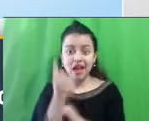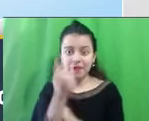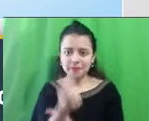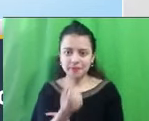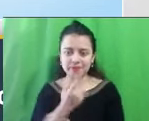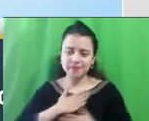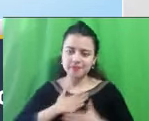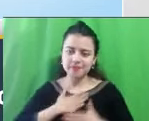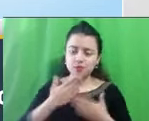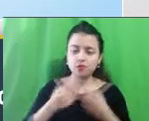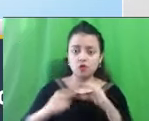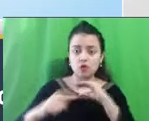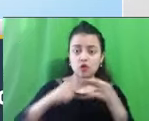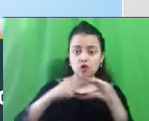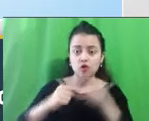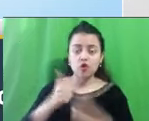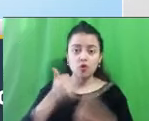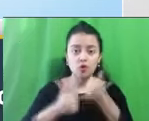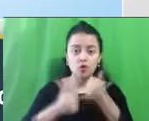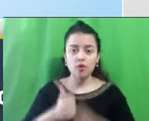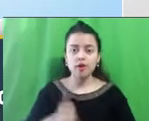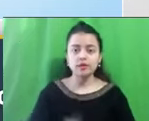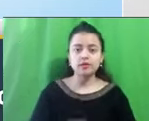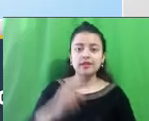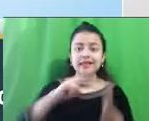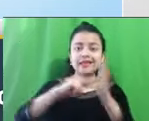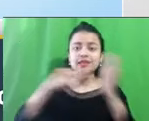correo electrónico, mi correo electrónico es